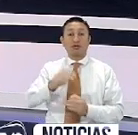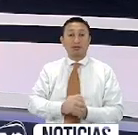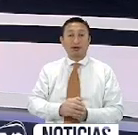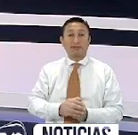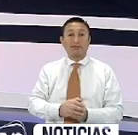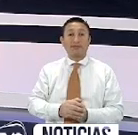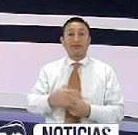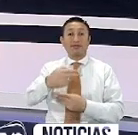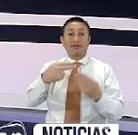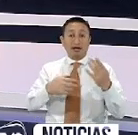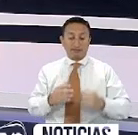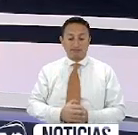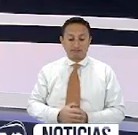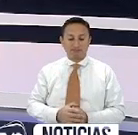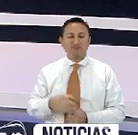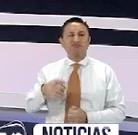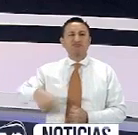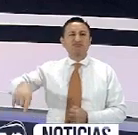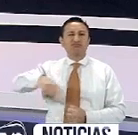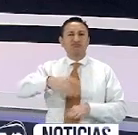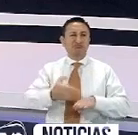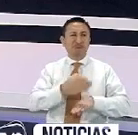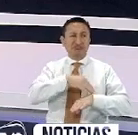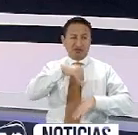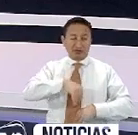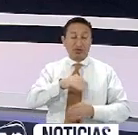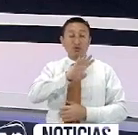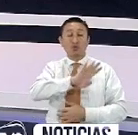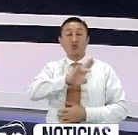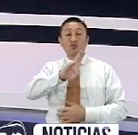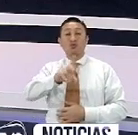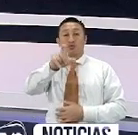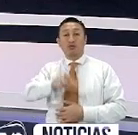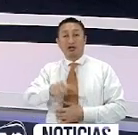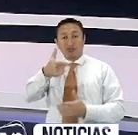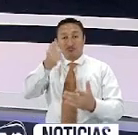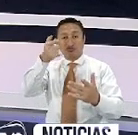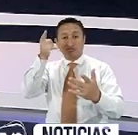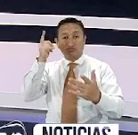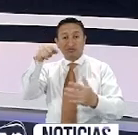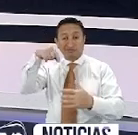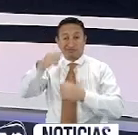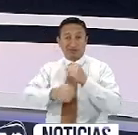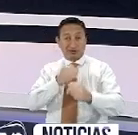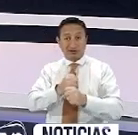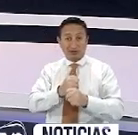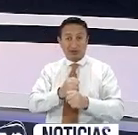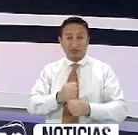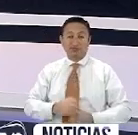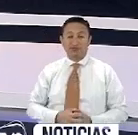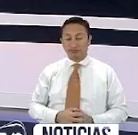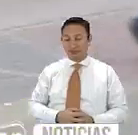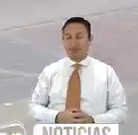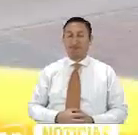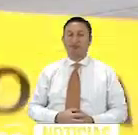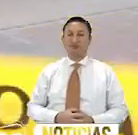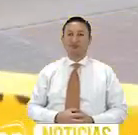Arenillas. En esta provincia ya se registran 47 muertes violentas en lo que va del mes de octubre.